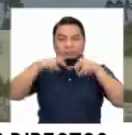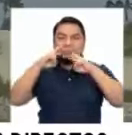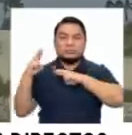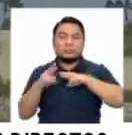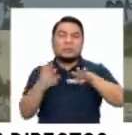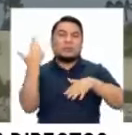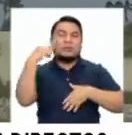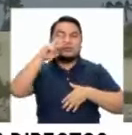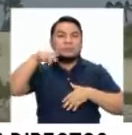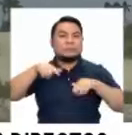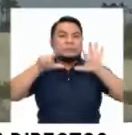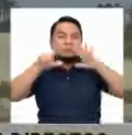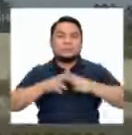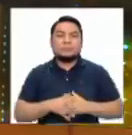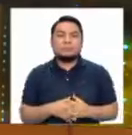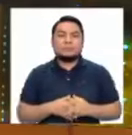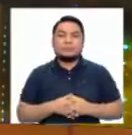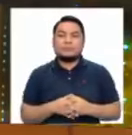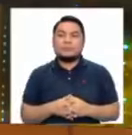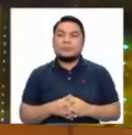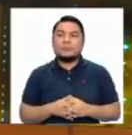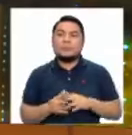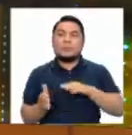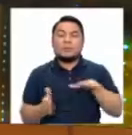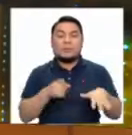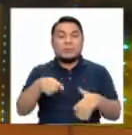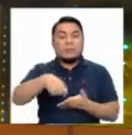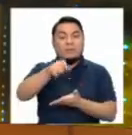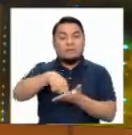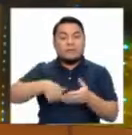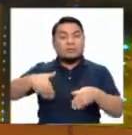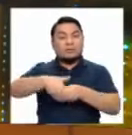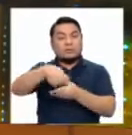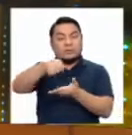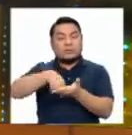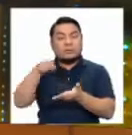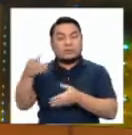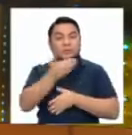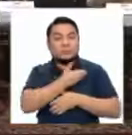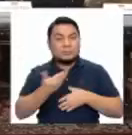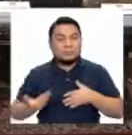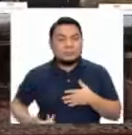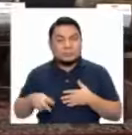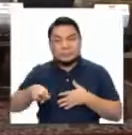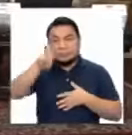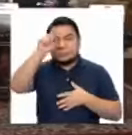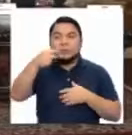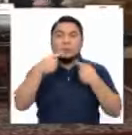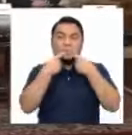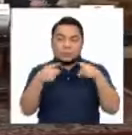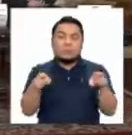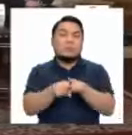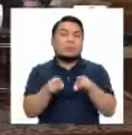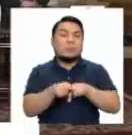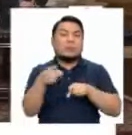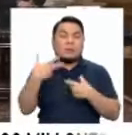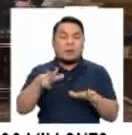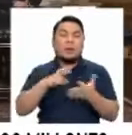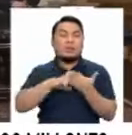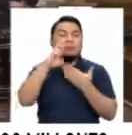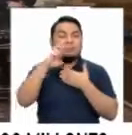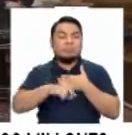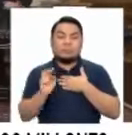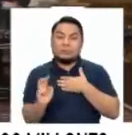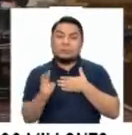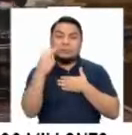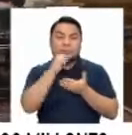el 2017. Y tras la firma del convenio, el presidente Martín Vizcarra anunció además que han programado para el